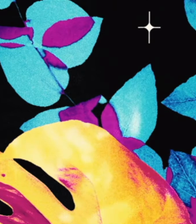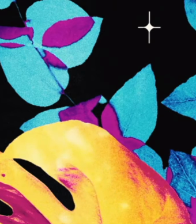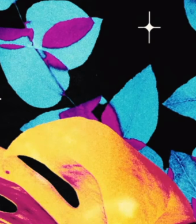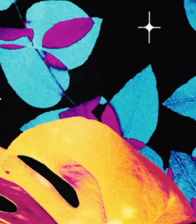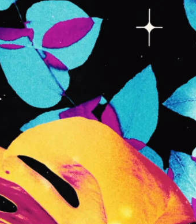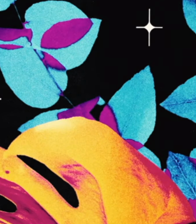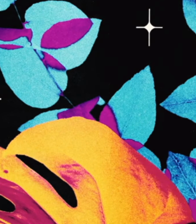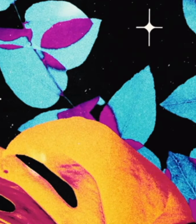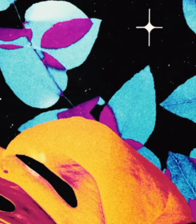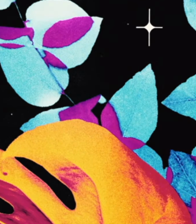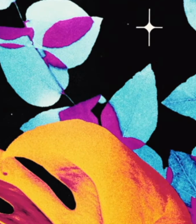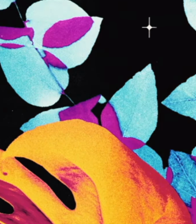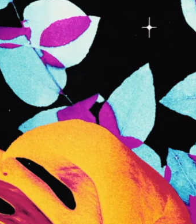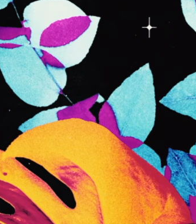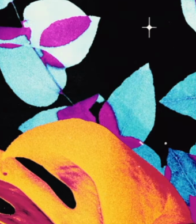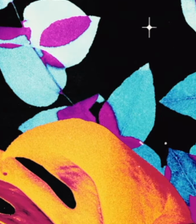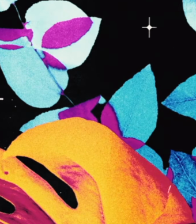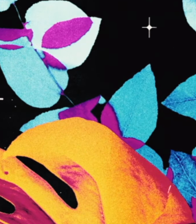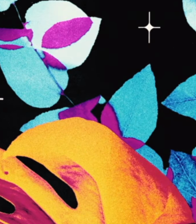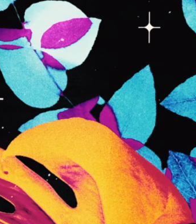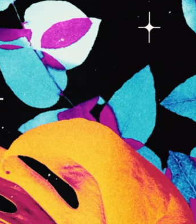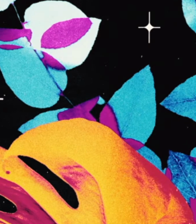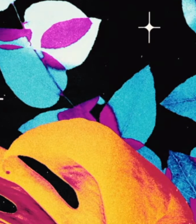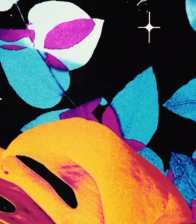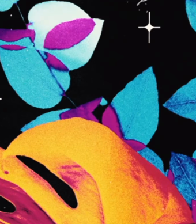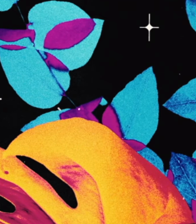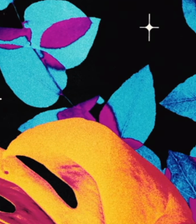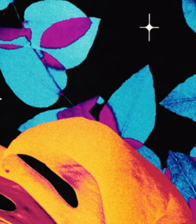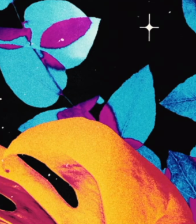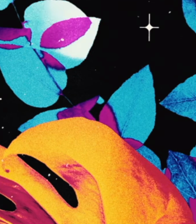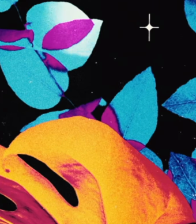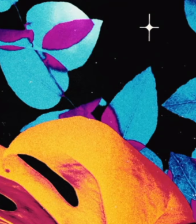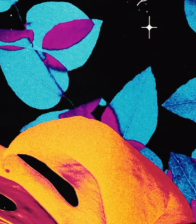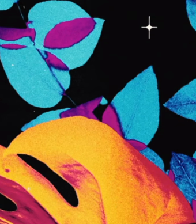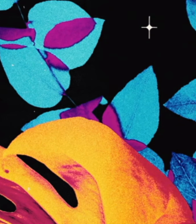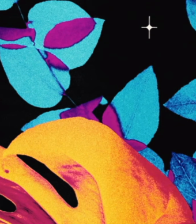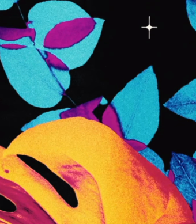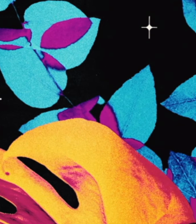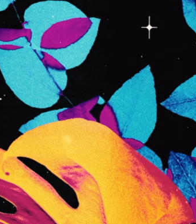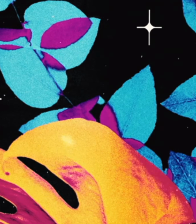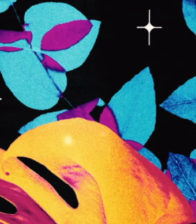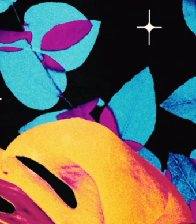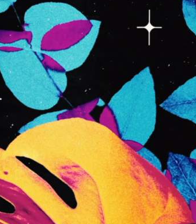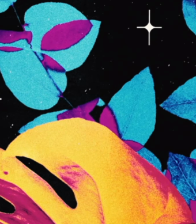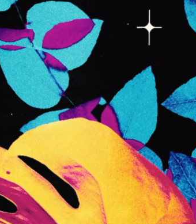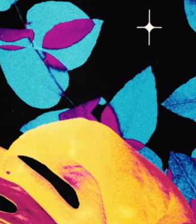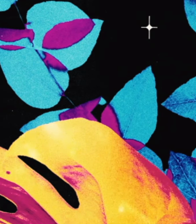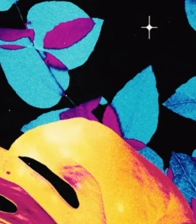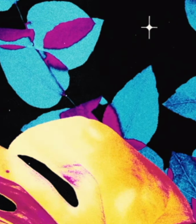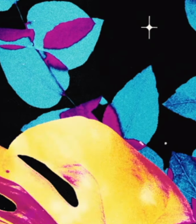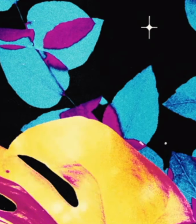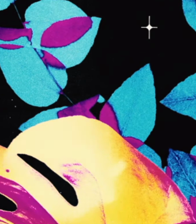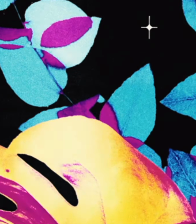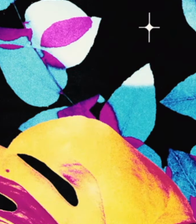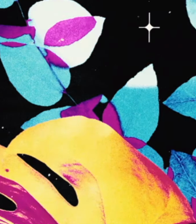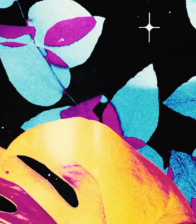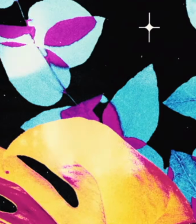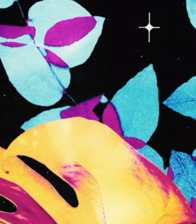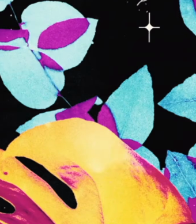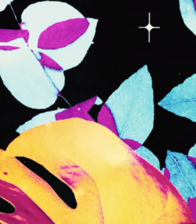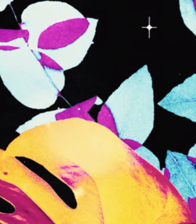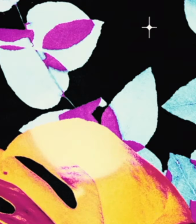fuerzas a quien recurrir cuando hay profunda hambre y vacío espiritual corre a aquel que dice